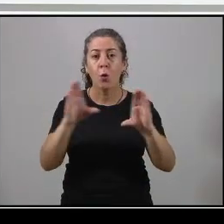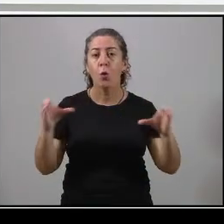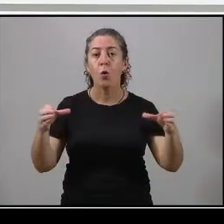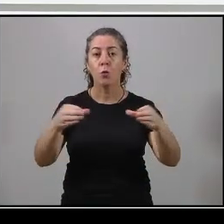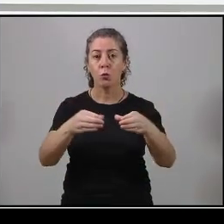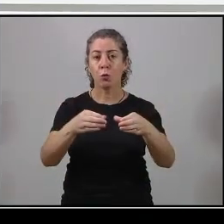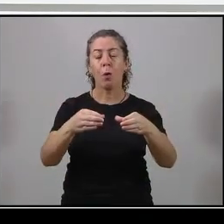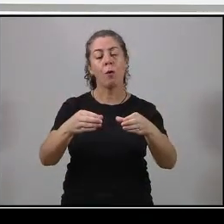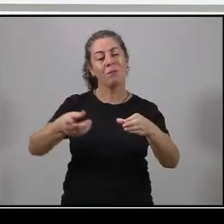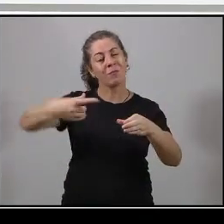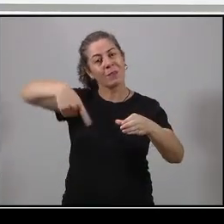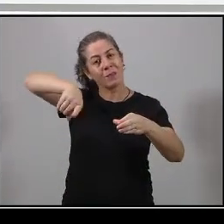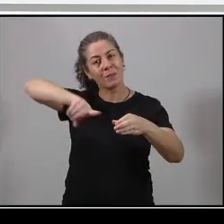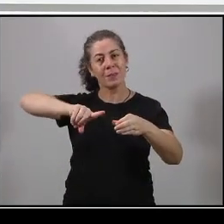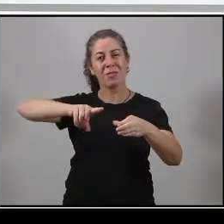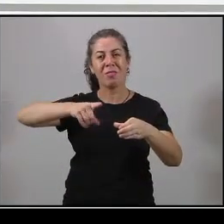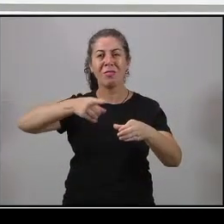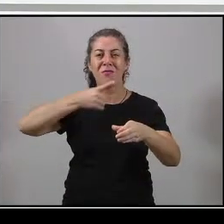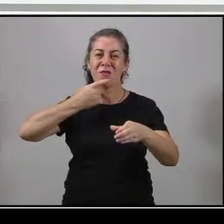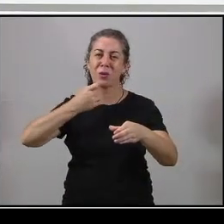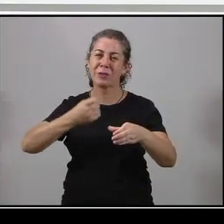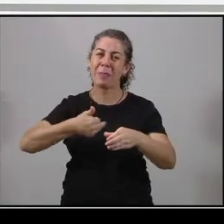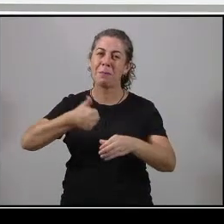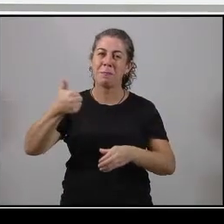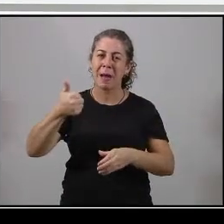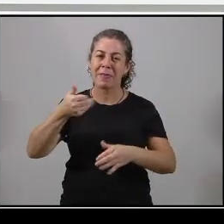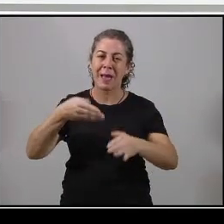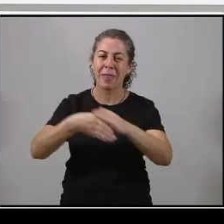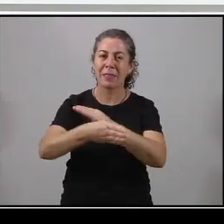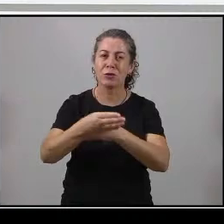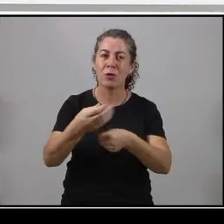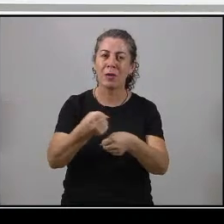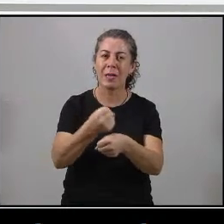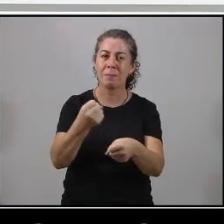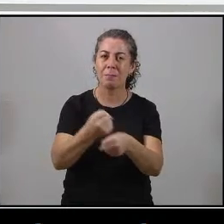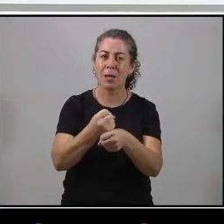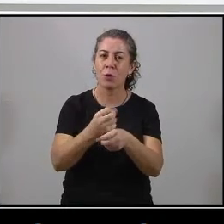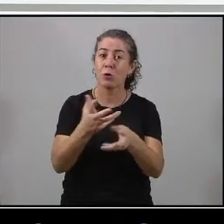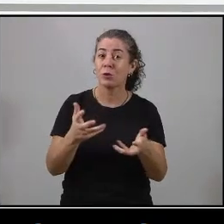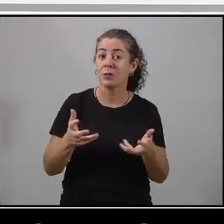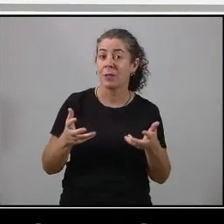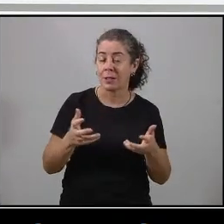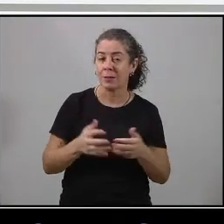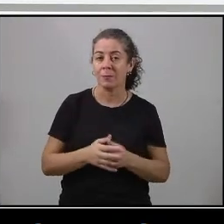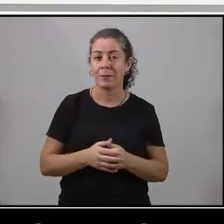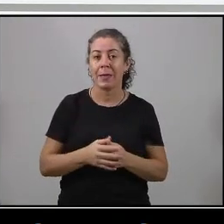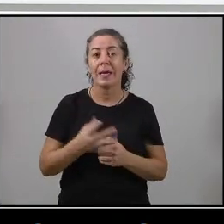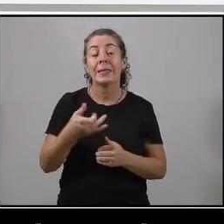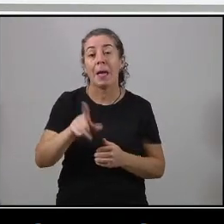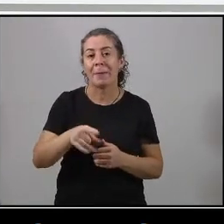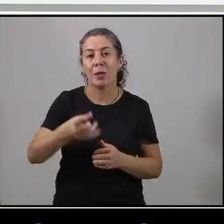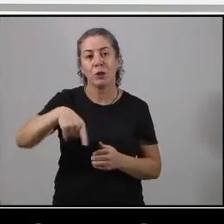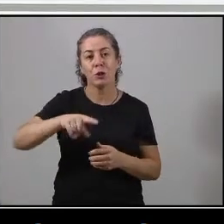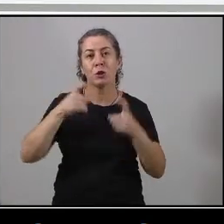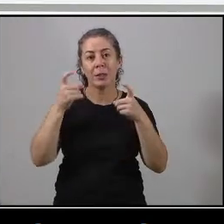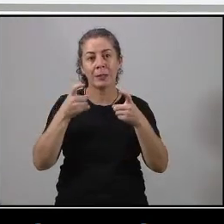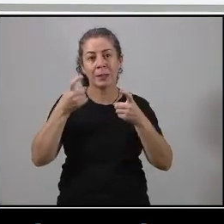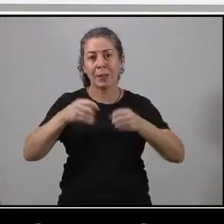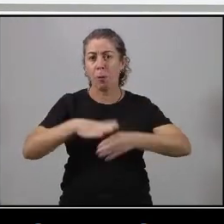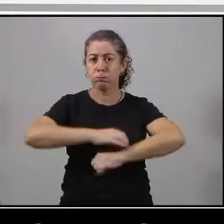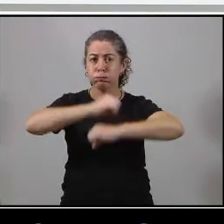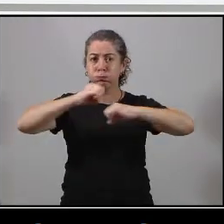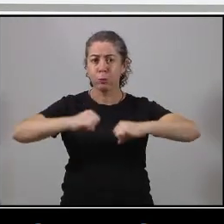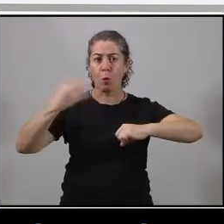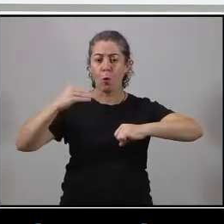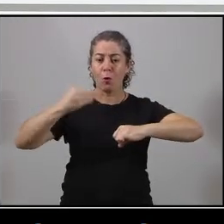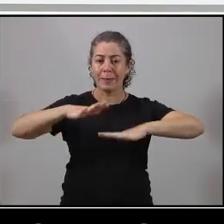tienen mayores dificultades de acceder al empleo, en retener, por supuesto, a nuestros jóvenes, en captar